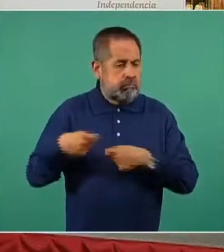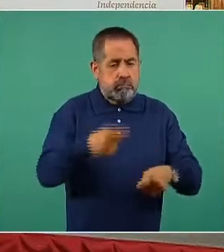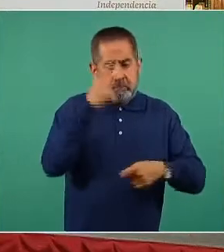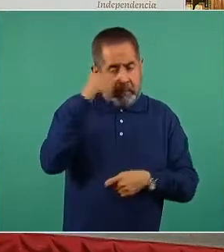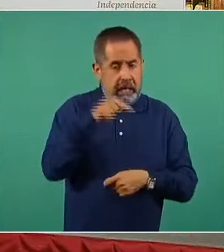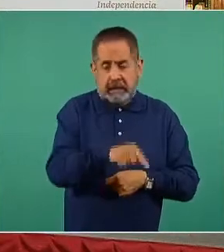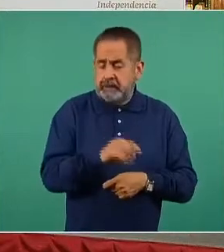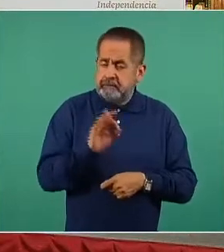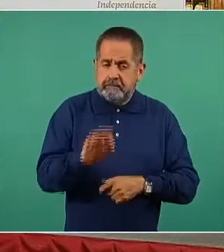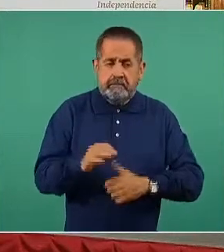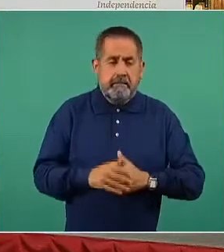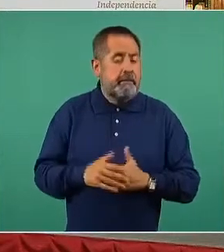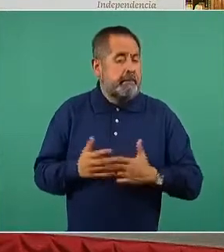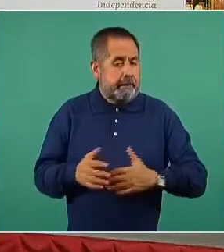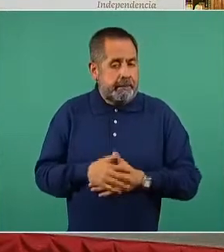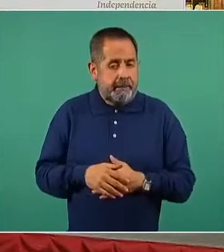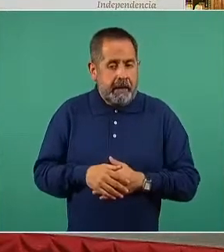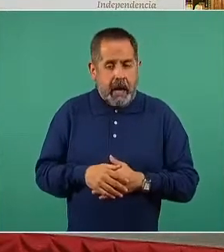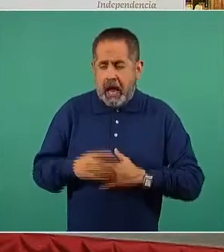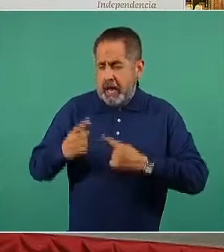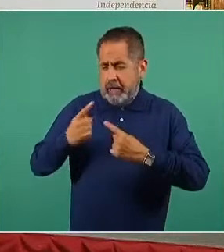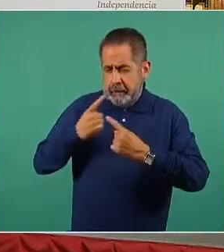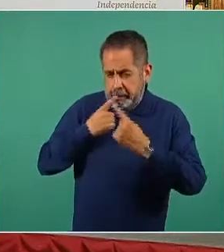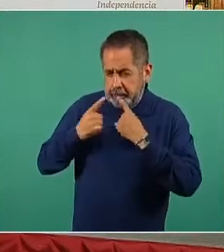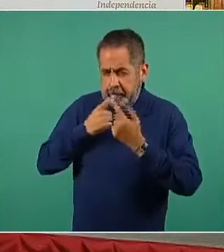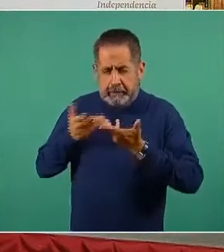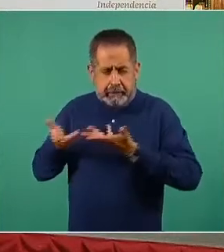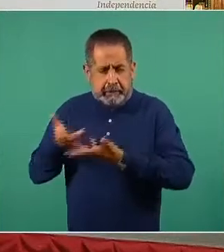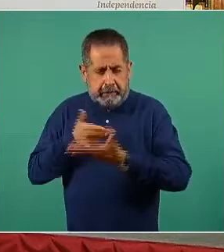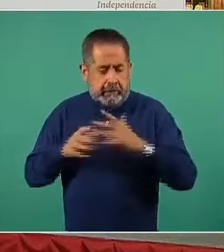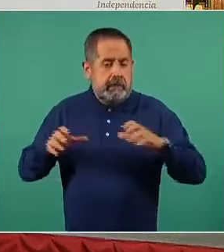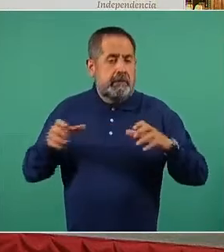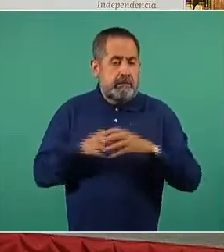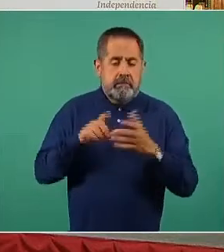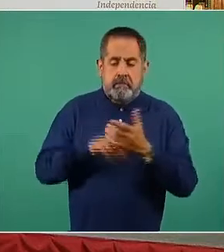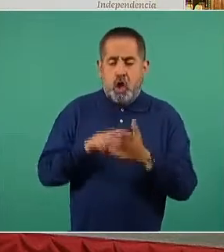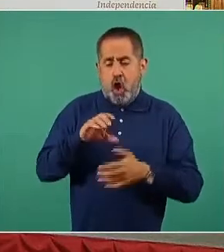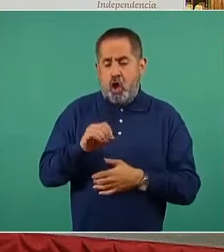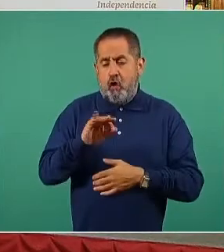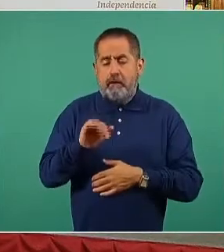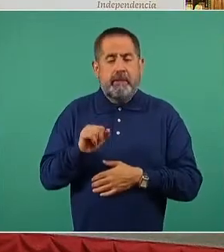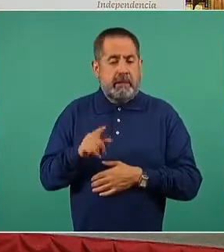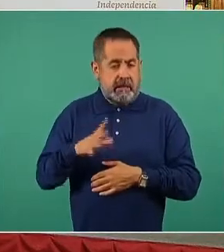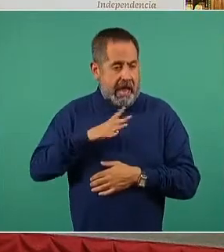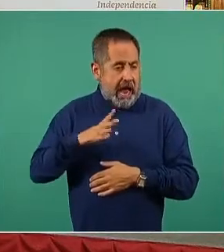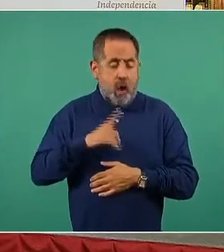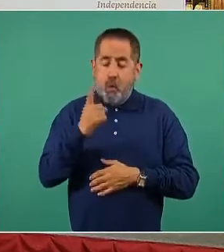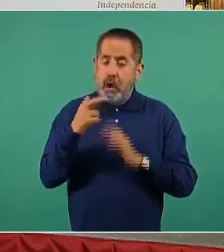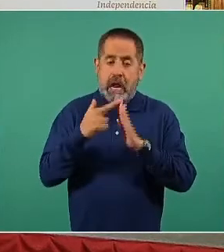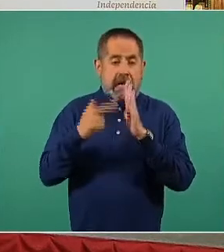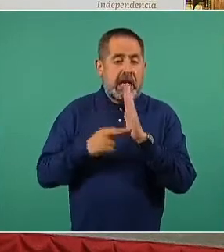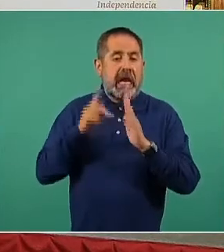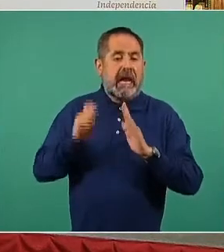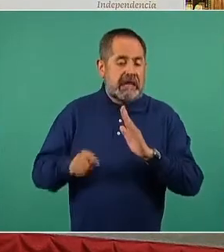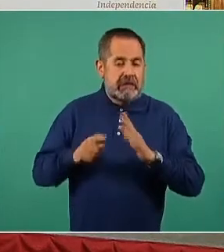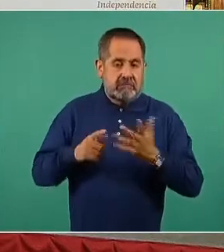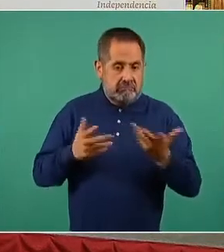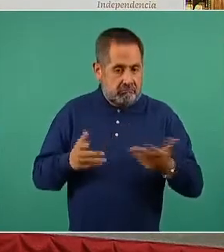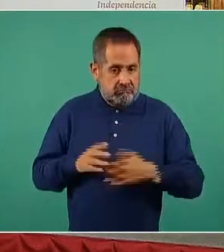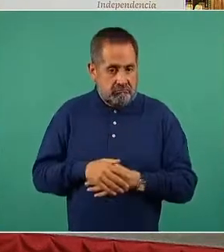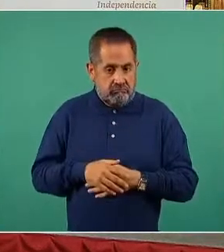a esto. Entonces, todas esas deliberaciones son propias de COFEPRIS. Hay una regla fundamental que desde